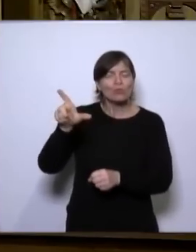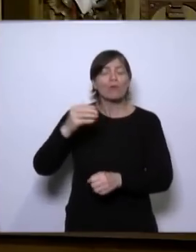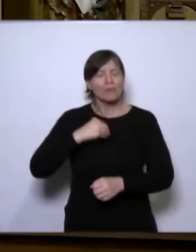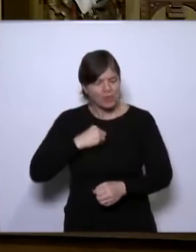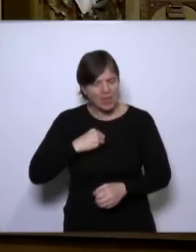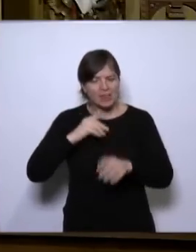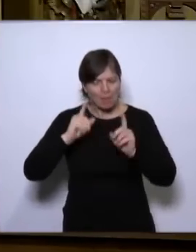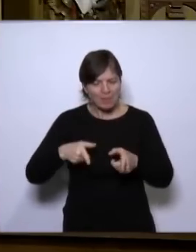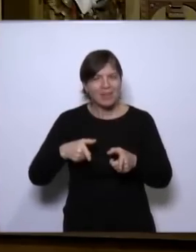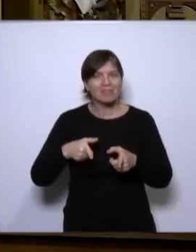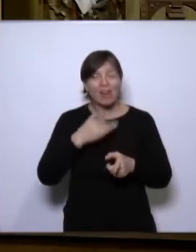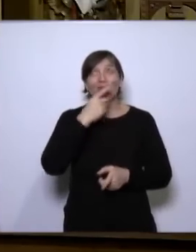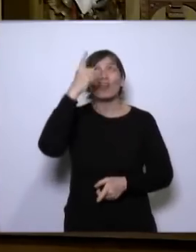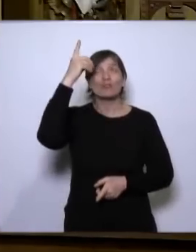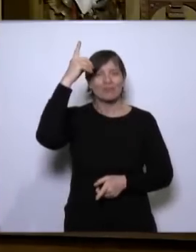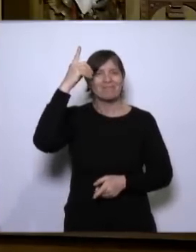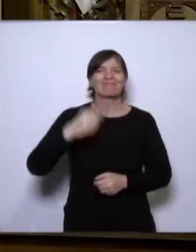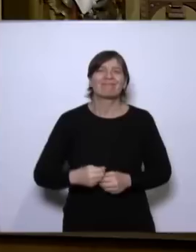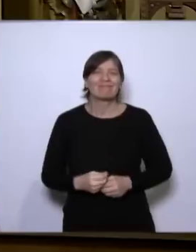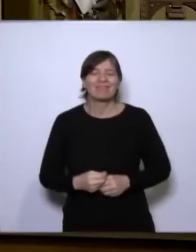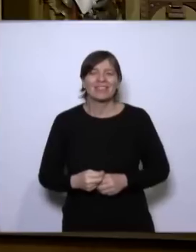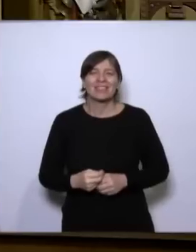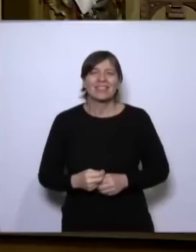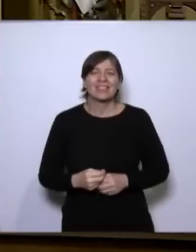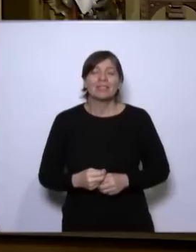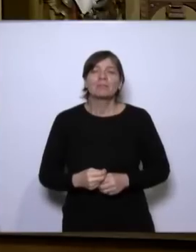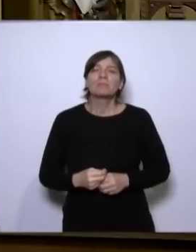fe en Dios,